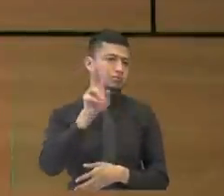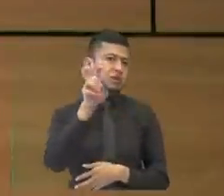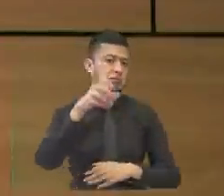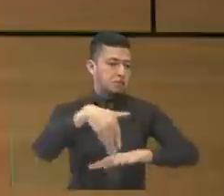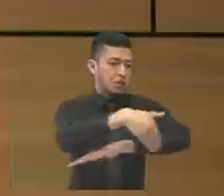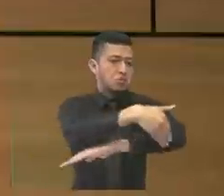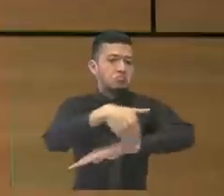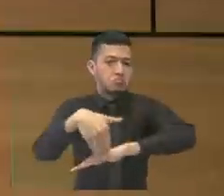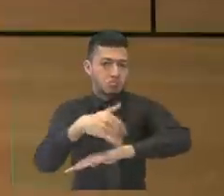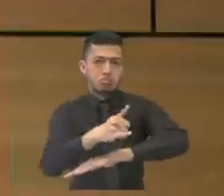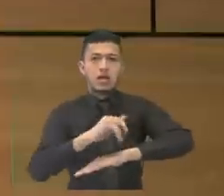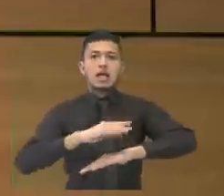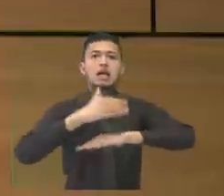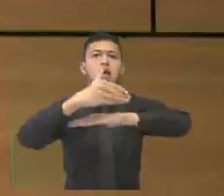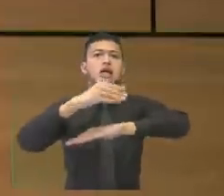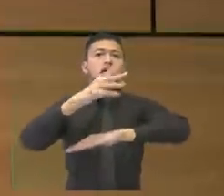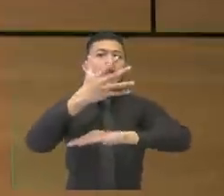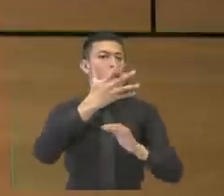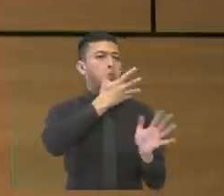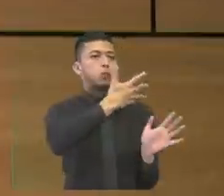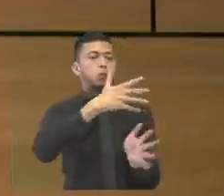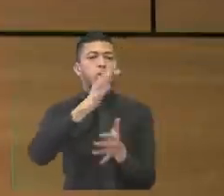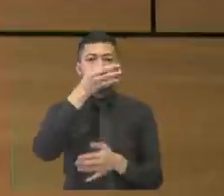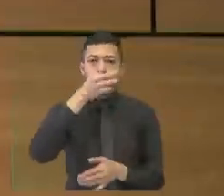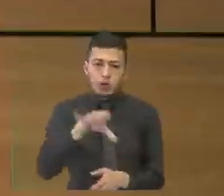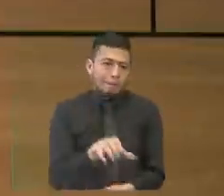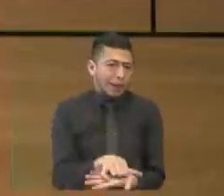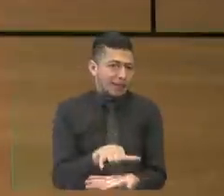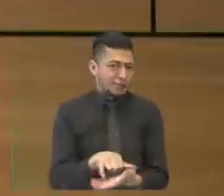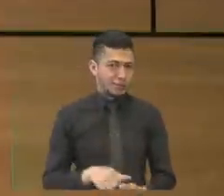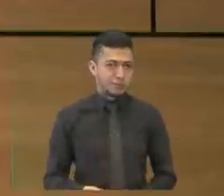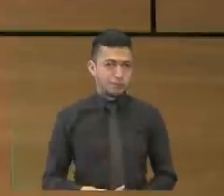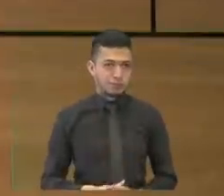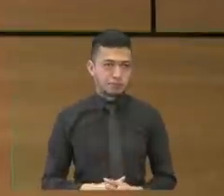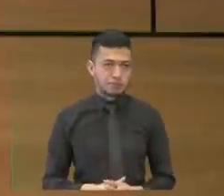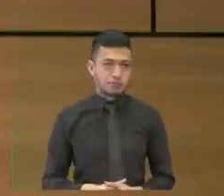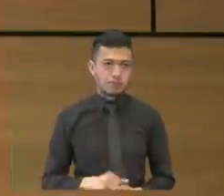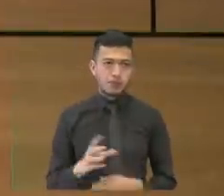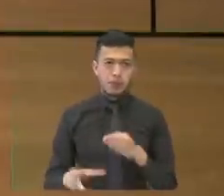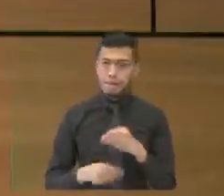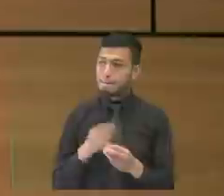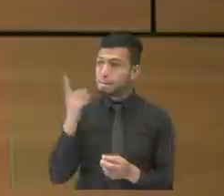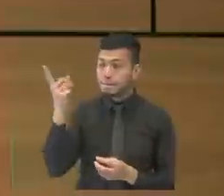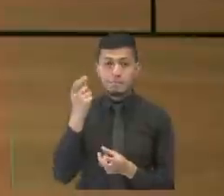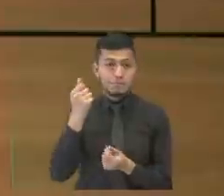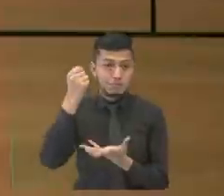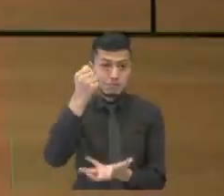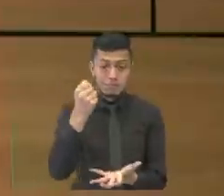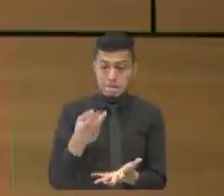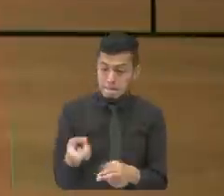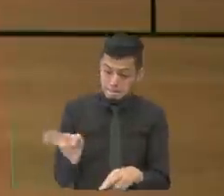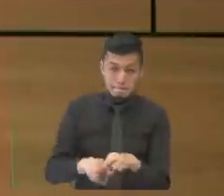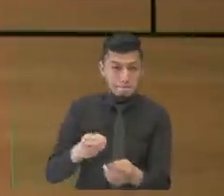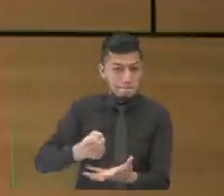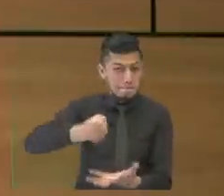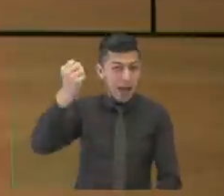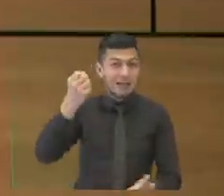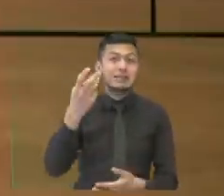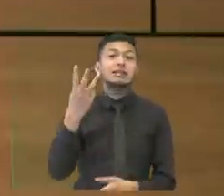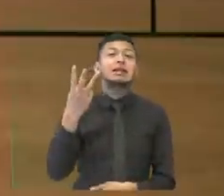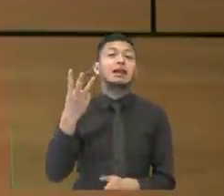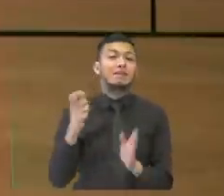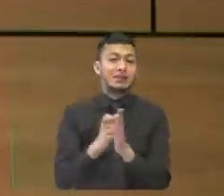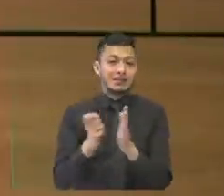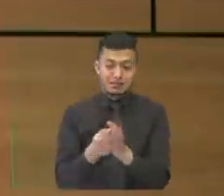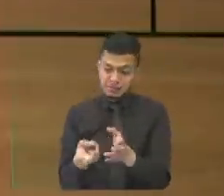la quinta. Pero esta opción, además, puede costar hasta 3 veces más el presupuesto que tenemos. Entonces,